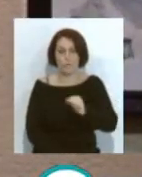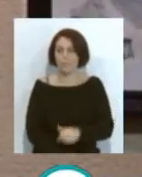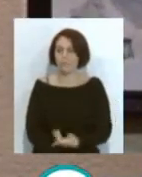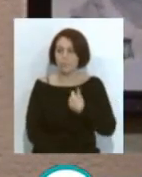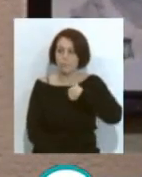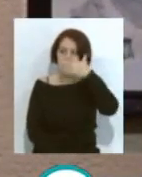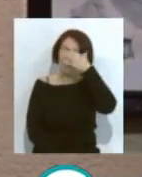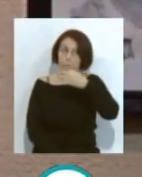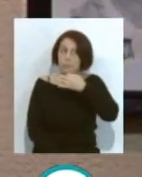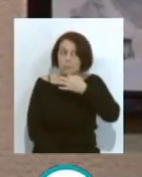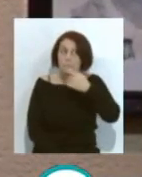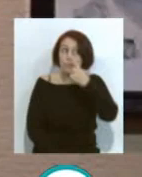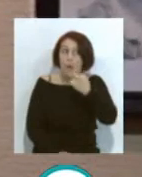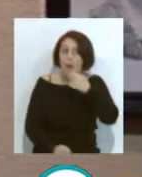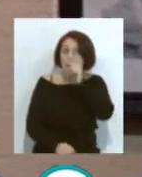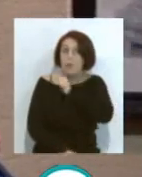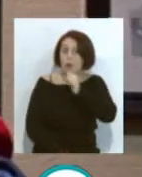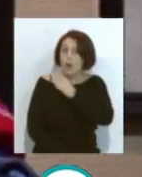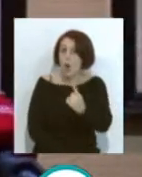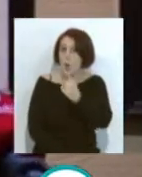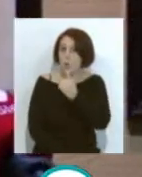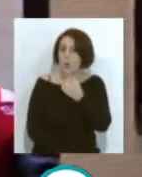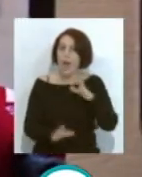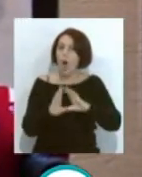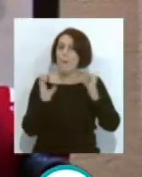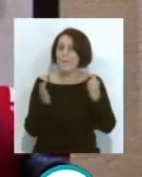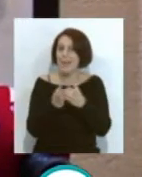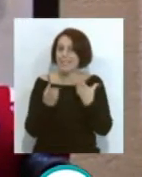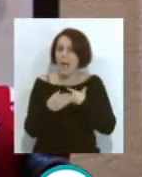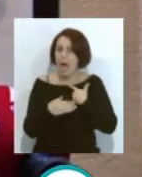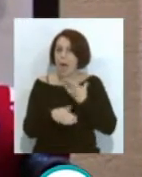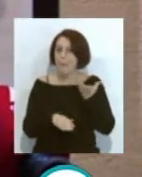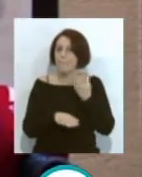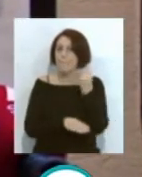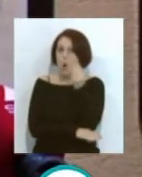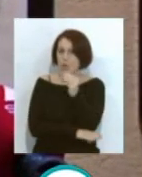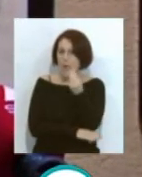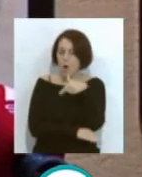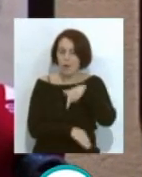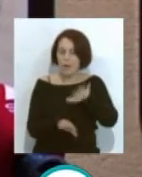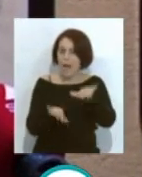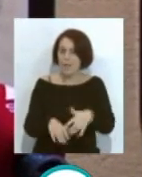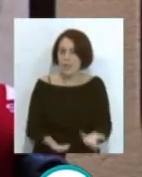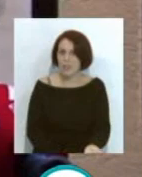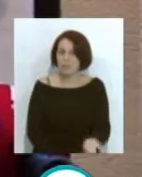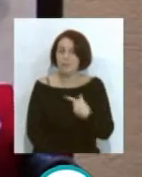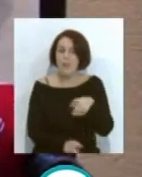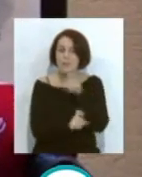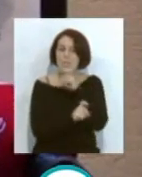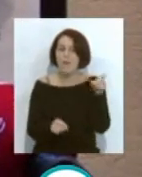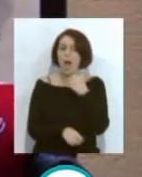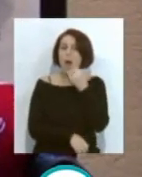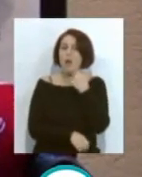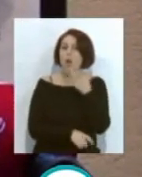Creo recordar que uno de los pasodobles de la comparsa de los muñecos de Cádiz, se advertía algo así